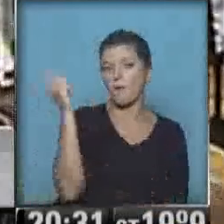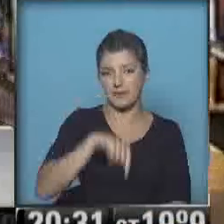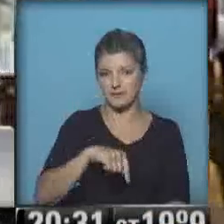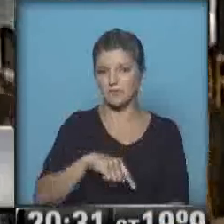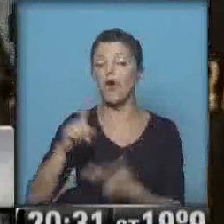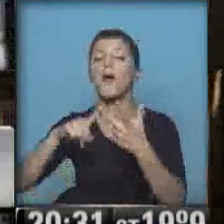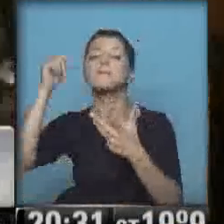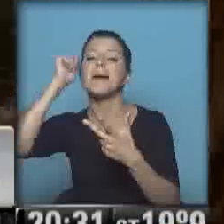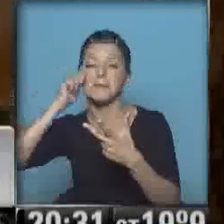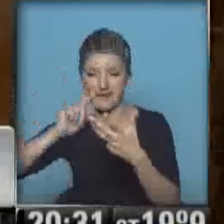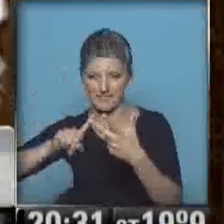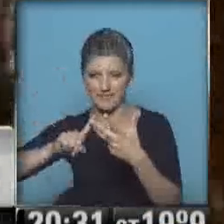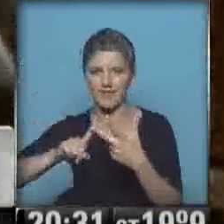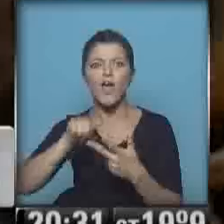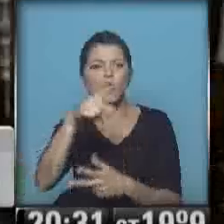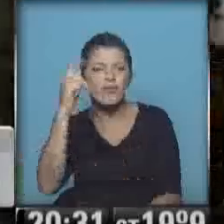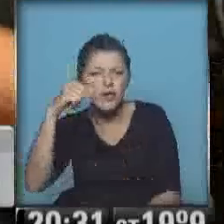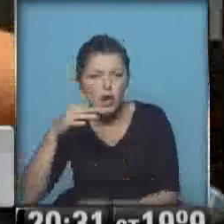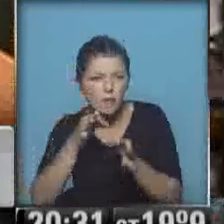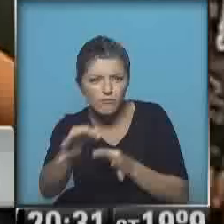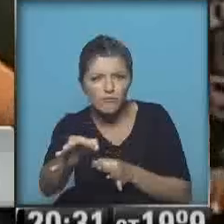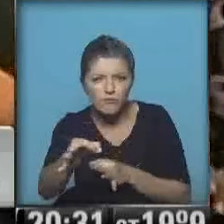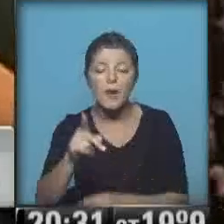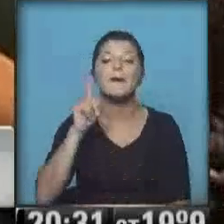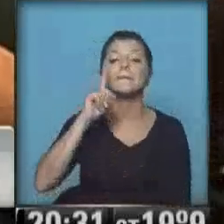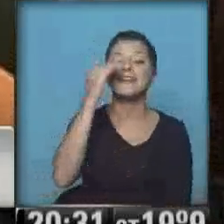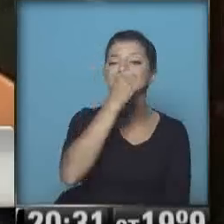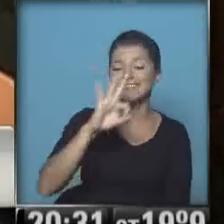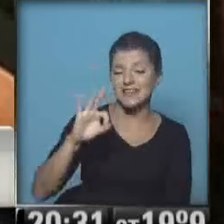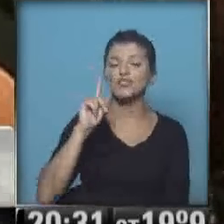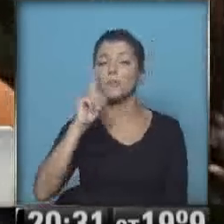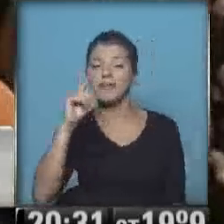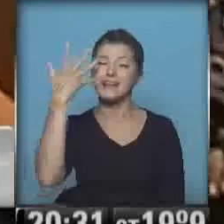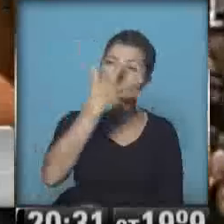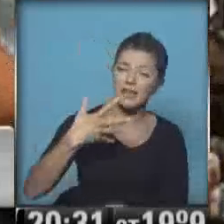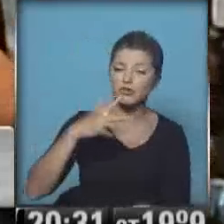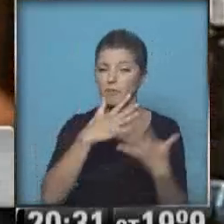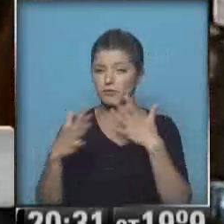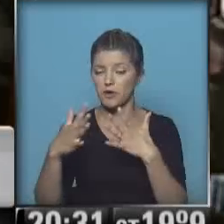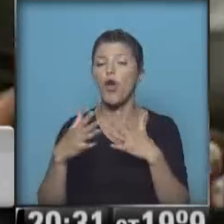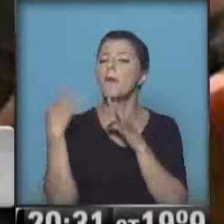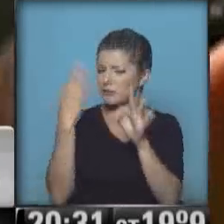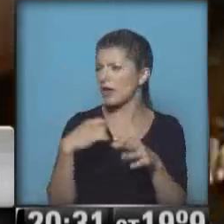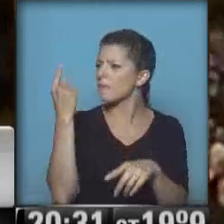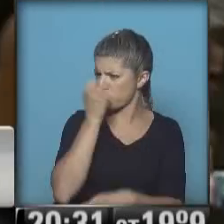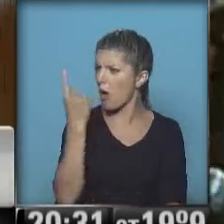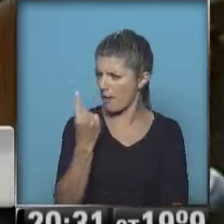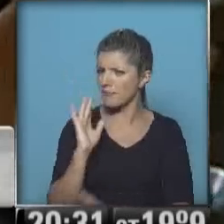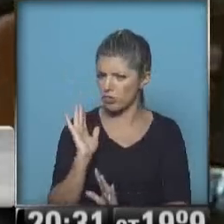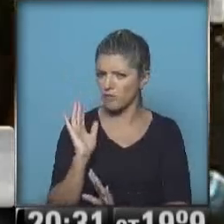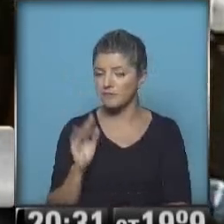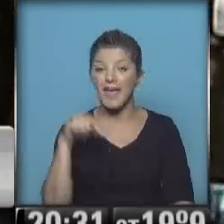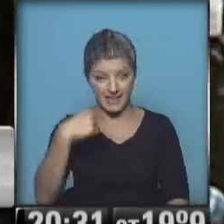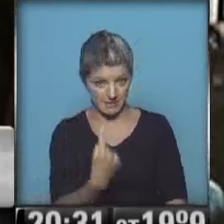del Plata, como de Rivadavia. ¿Cuántos kilómetros a dedos de Corrientes? 1.600. Desviamos un toque, desviamos un toque. ¿Primera vez acá